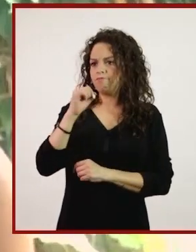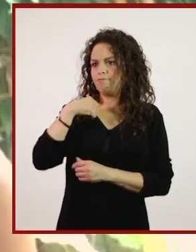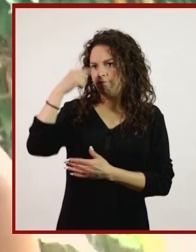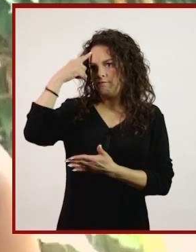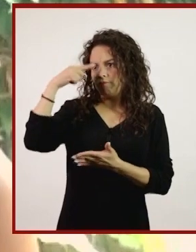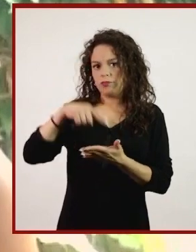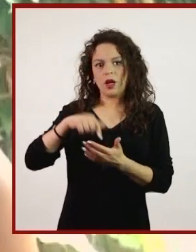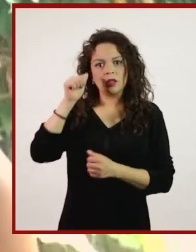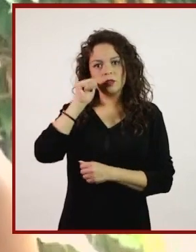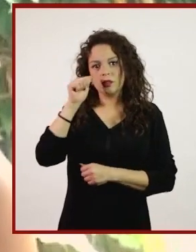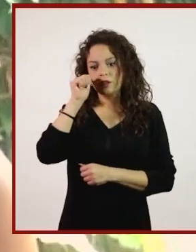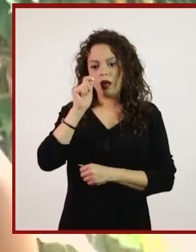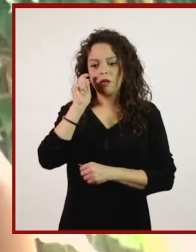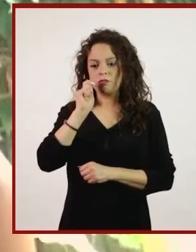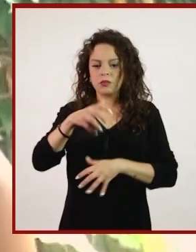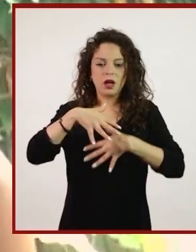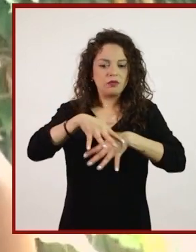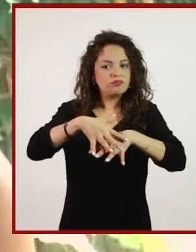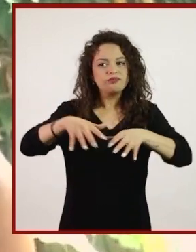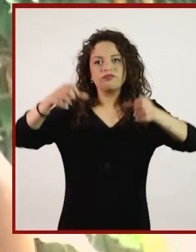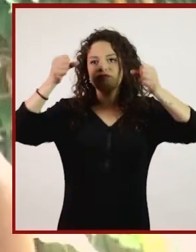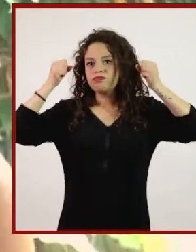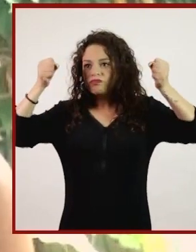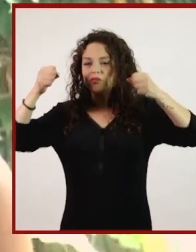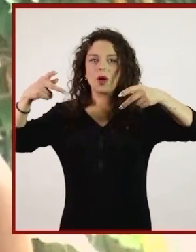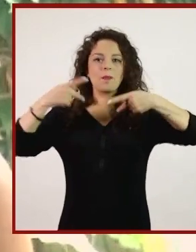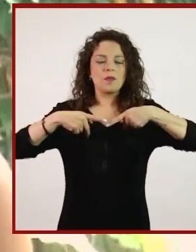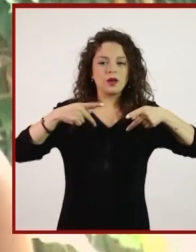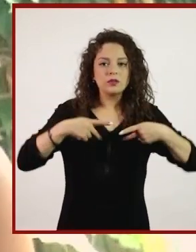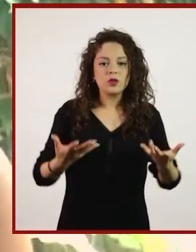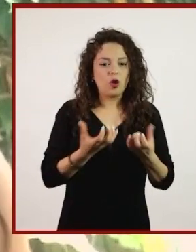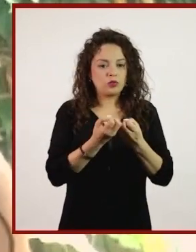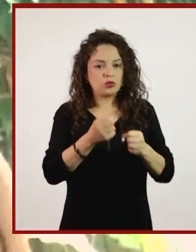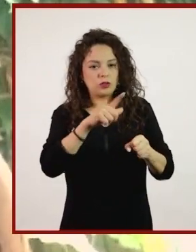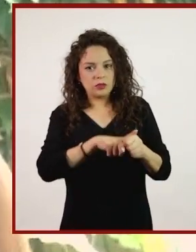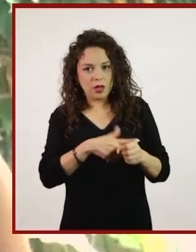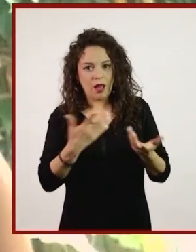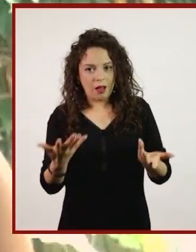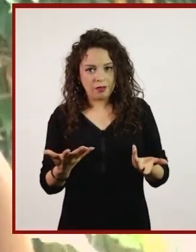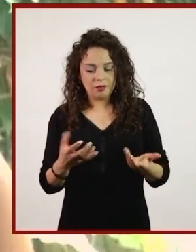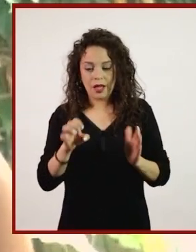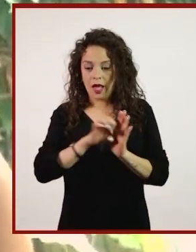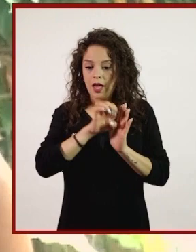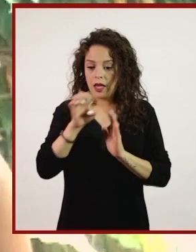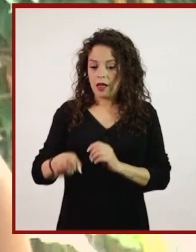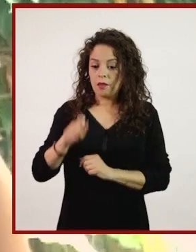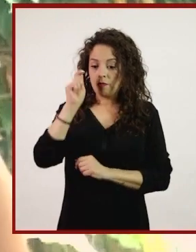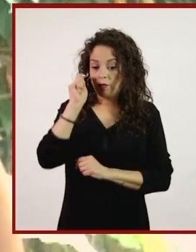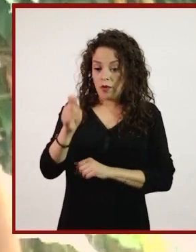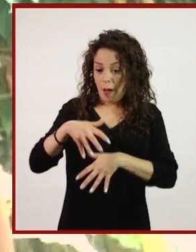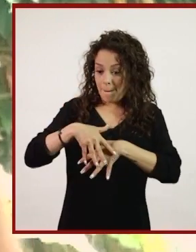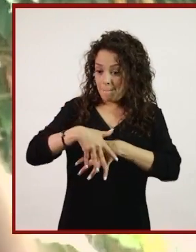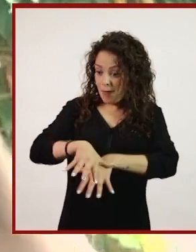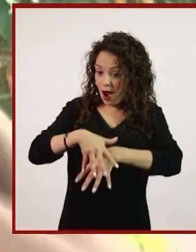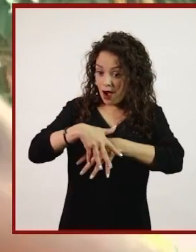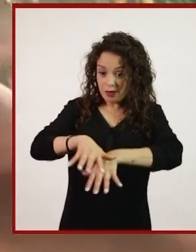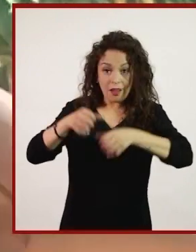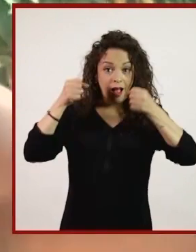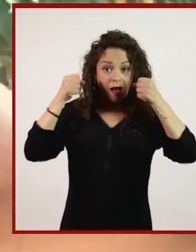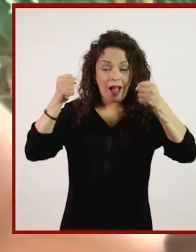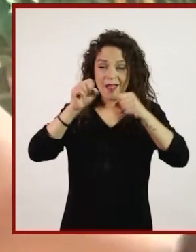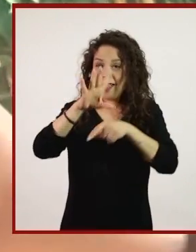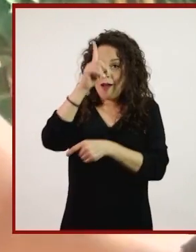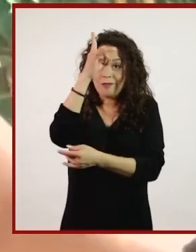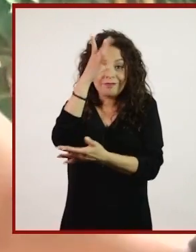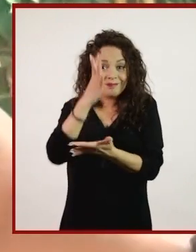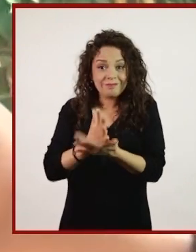arte siempre ha estado en los cambios sociales, en las movilizaciones sociales. A ver, si hablamos de metáforas, pues ya, o sea, la